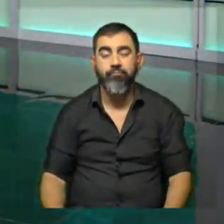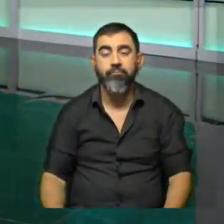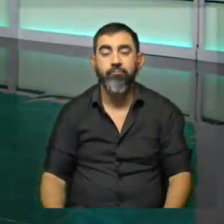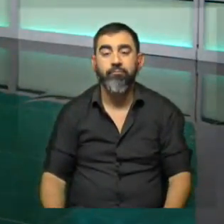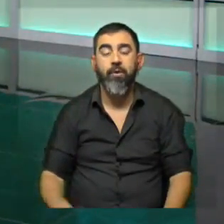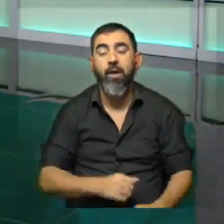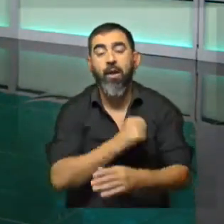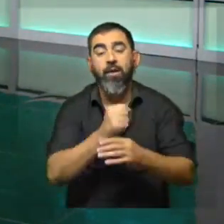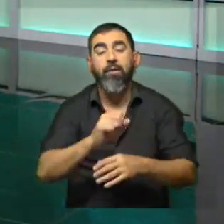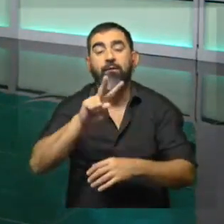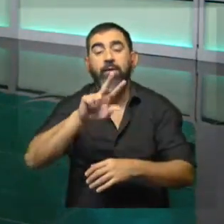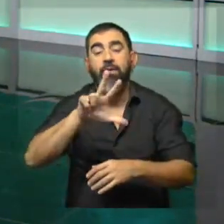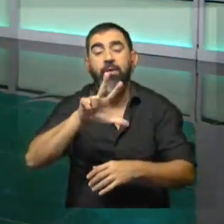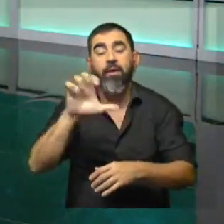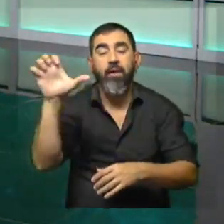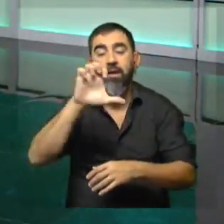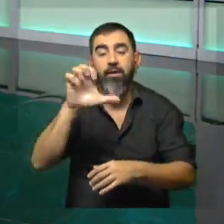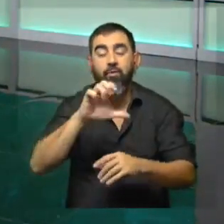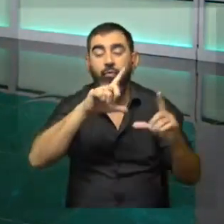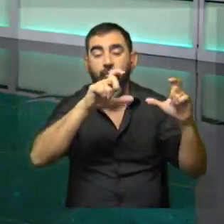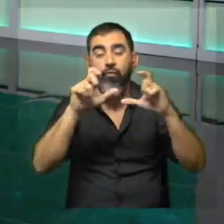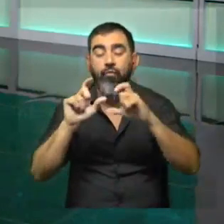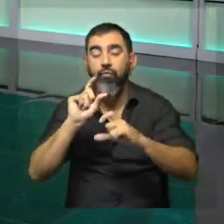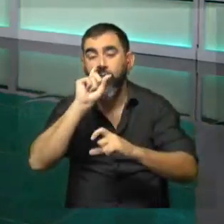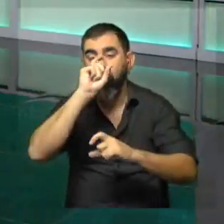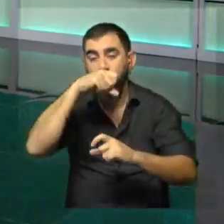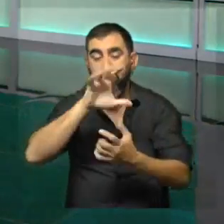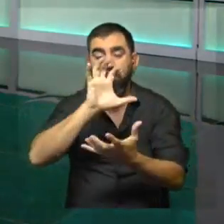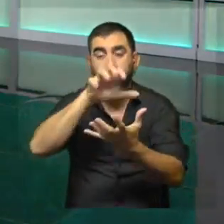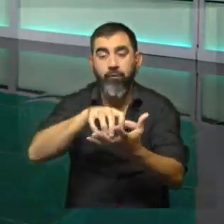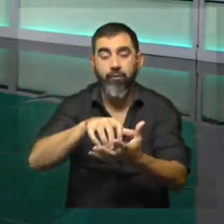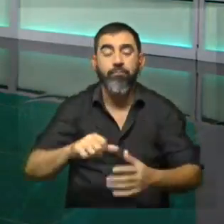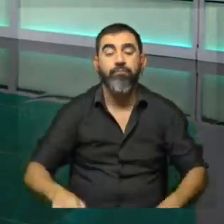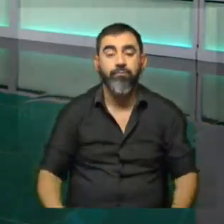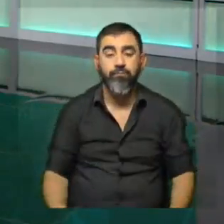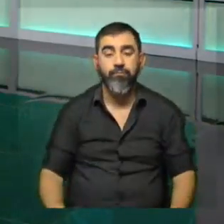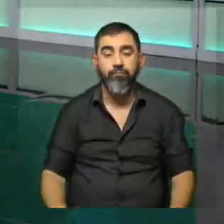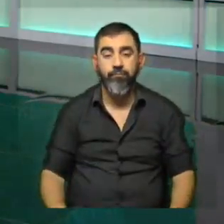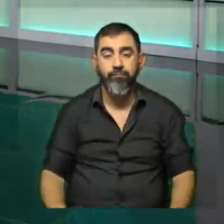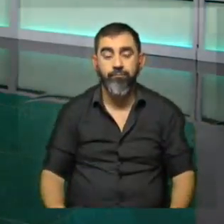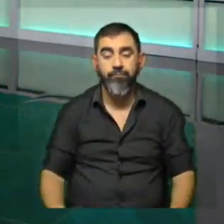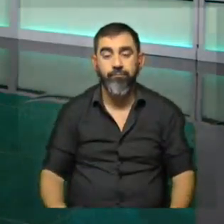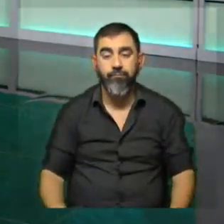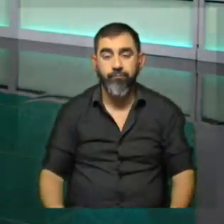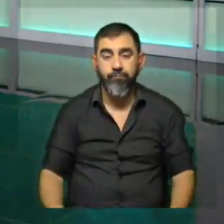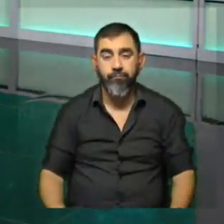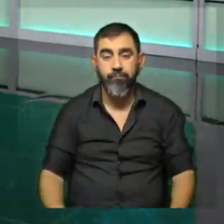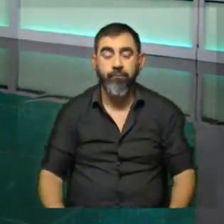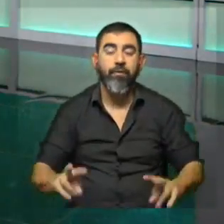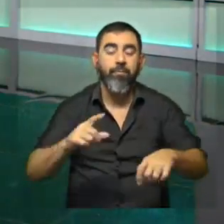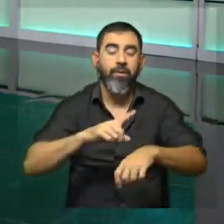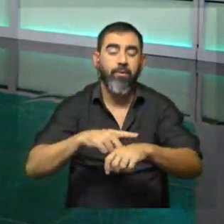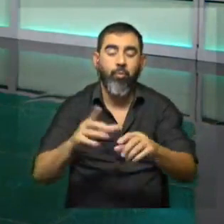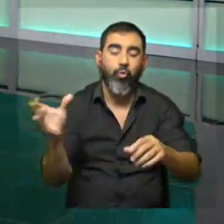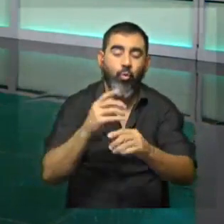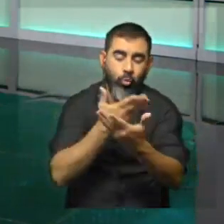decía Juan Pablo hasta el 23 de enero en la foto galería del centro de fotografía en truvir se puede apreciar esas y más imágenes que por razones de tiempo